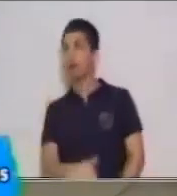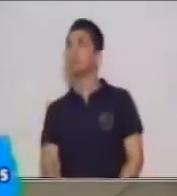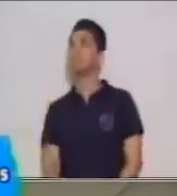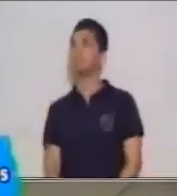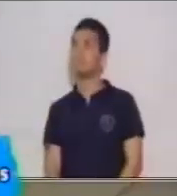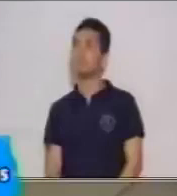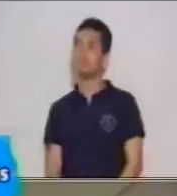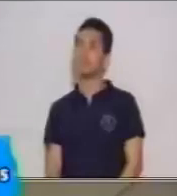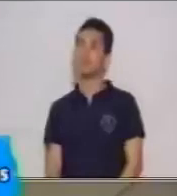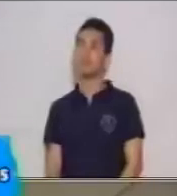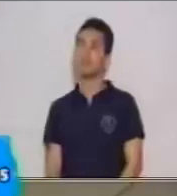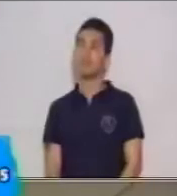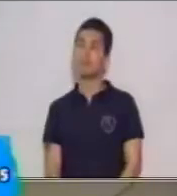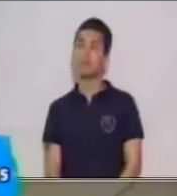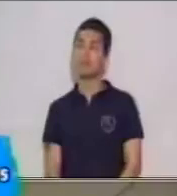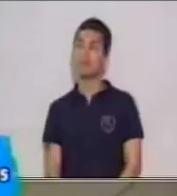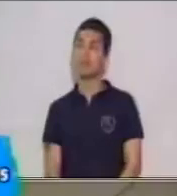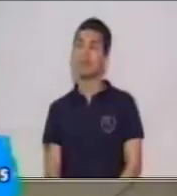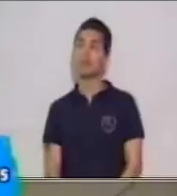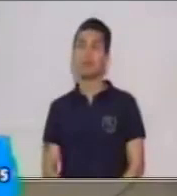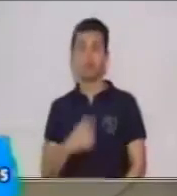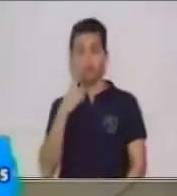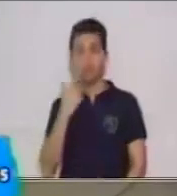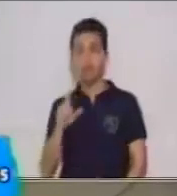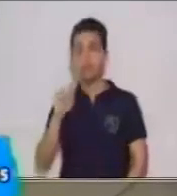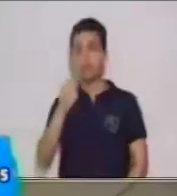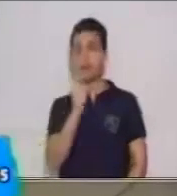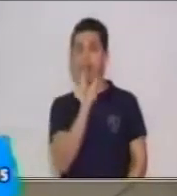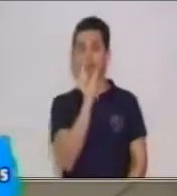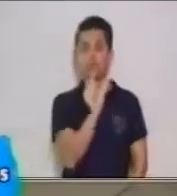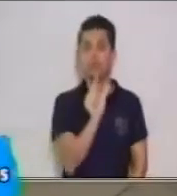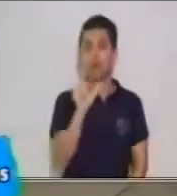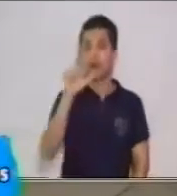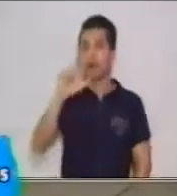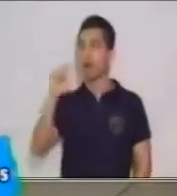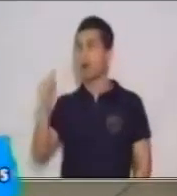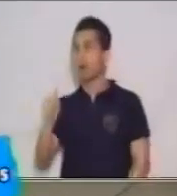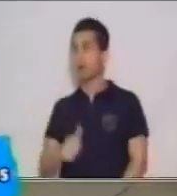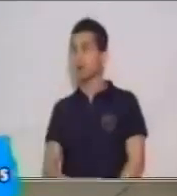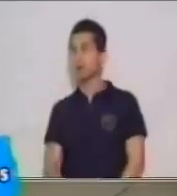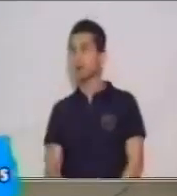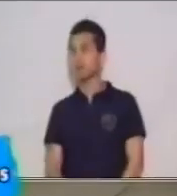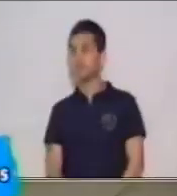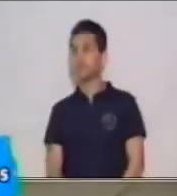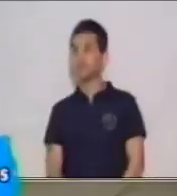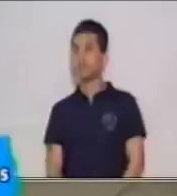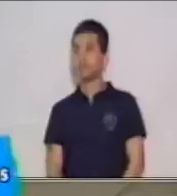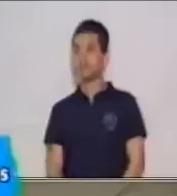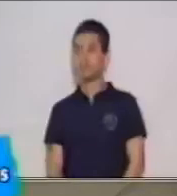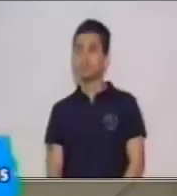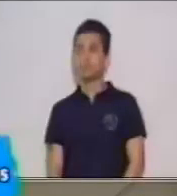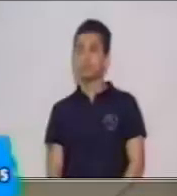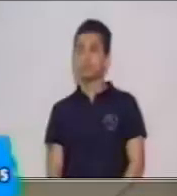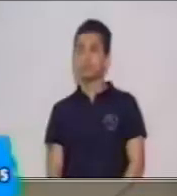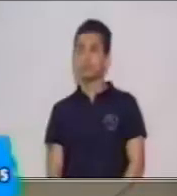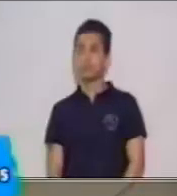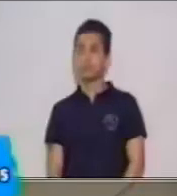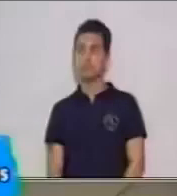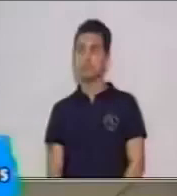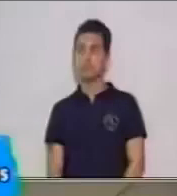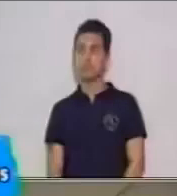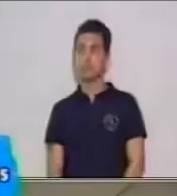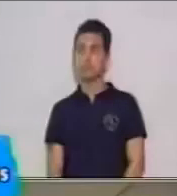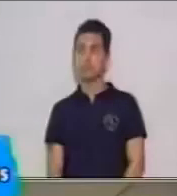forma? K. Cuando lleva una consonante y una vocal, a eso se le